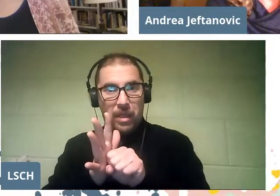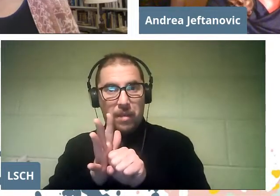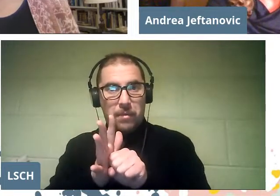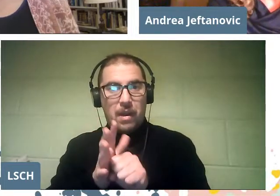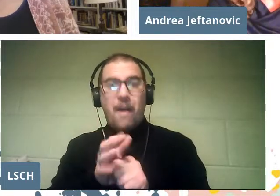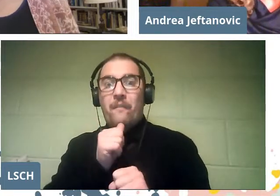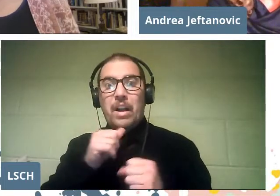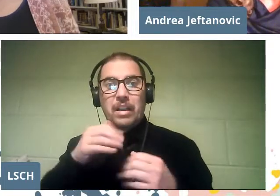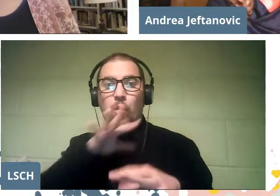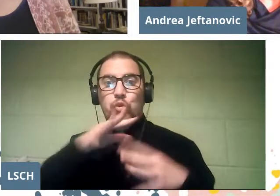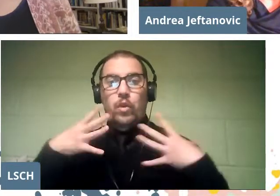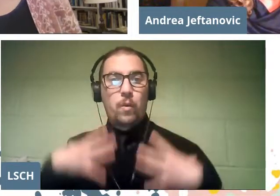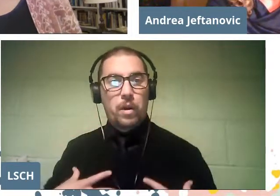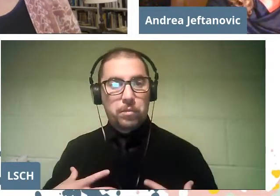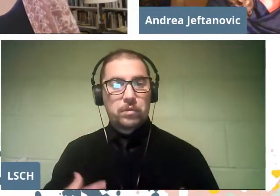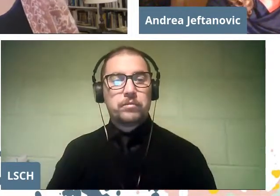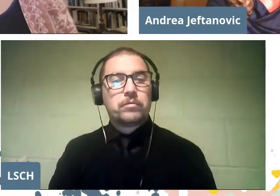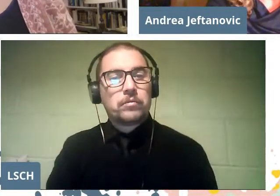tanta falta.